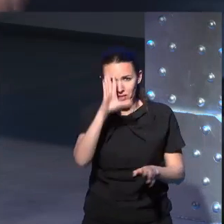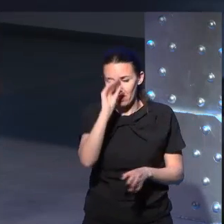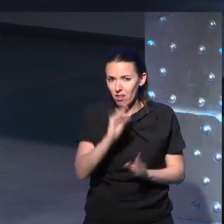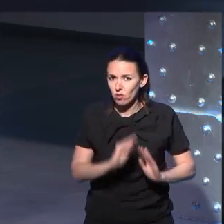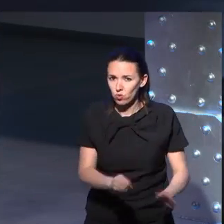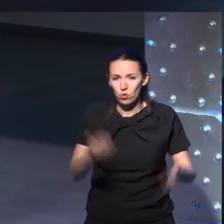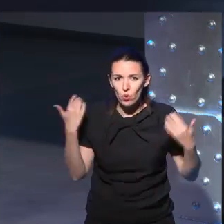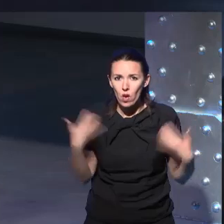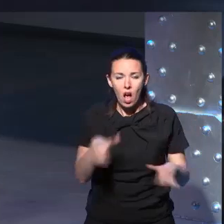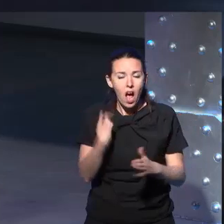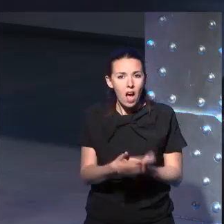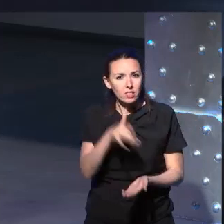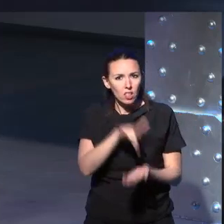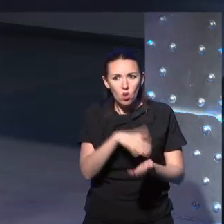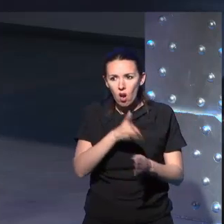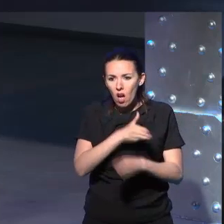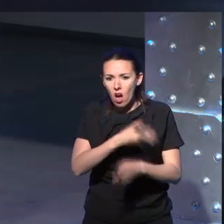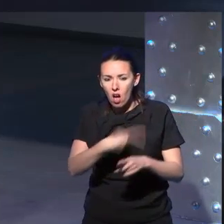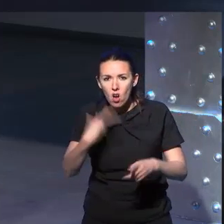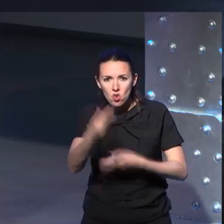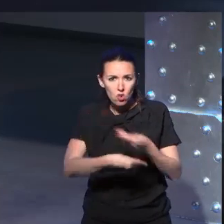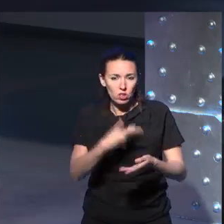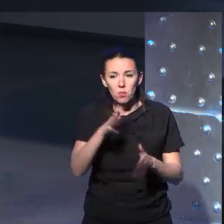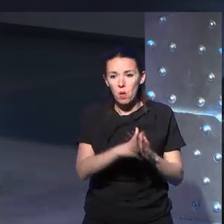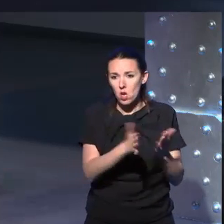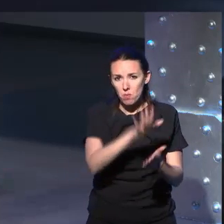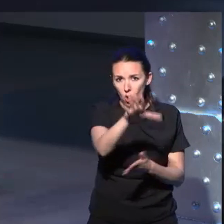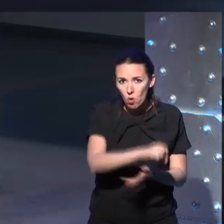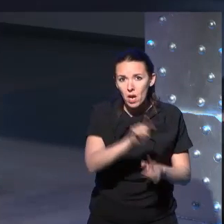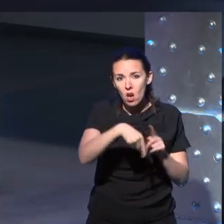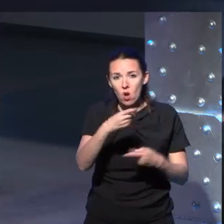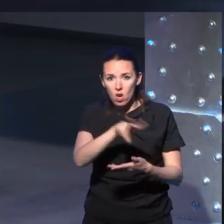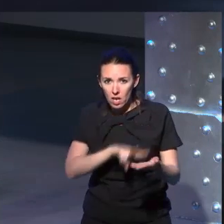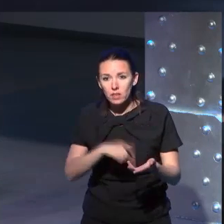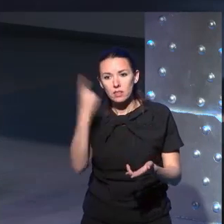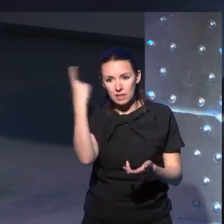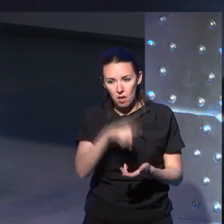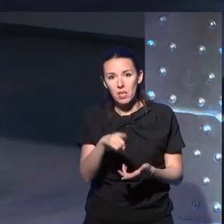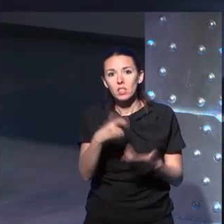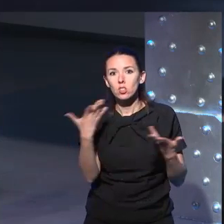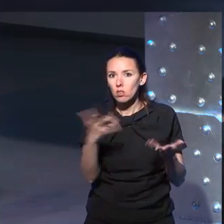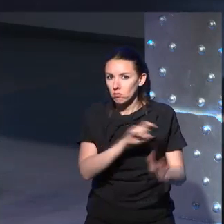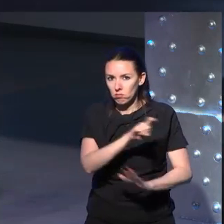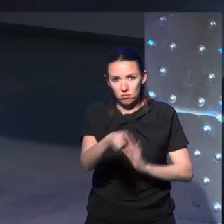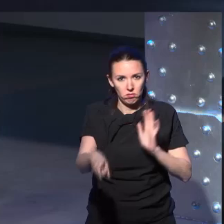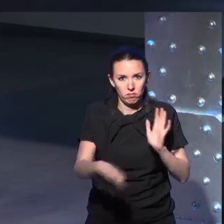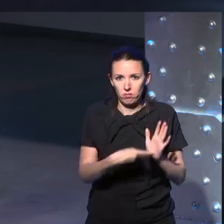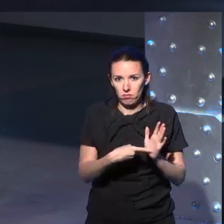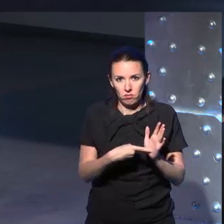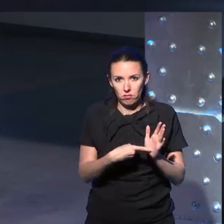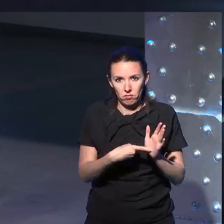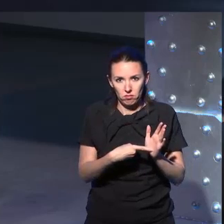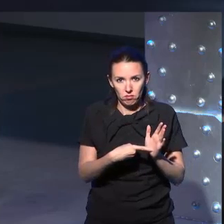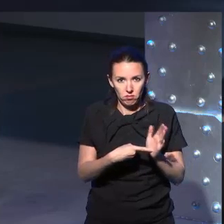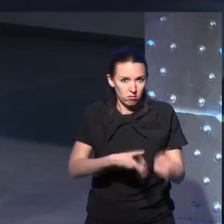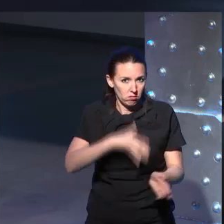hasta hacer cosas que los que compréis el libro y lo leáis os enteraréis, que son absolutamente